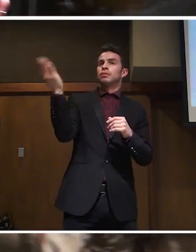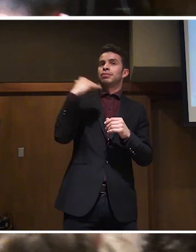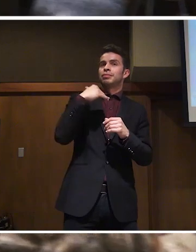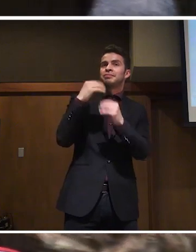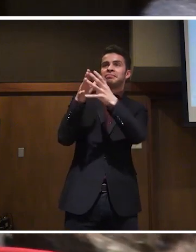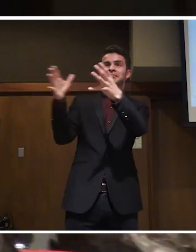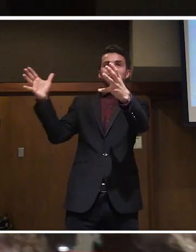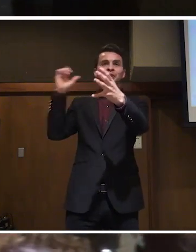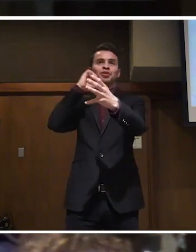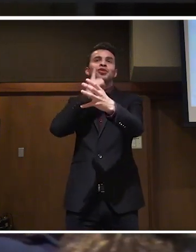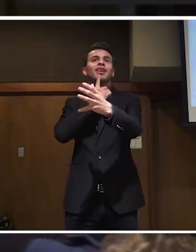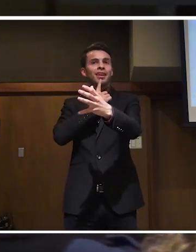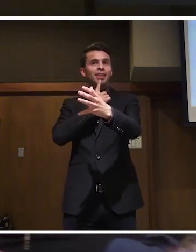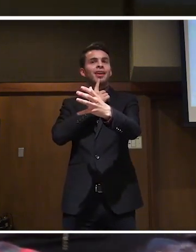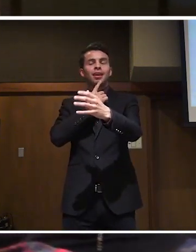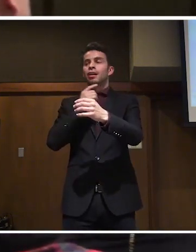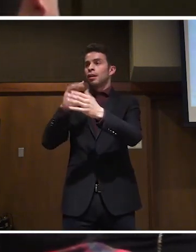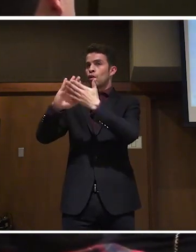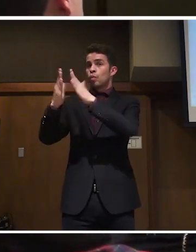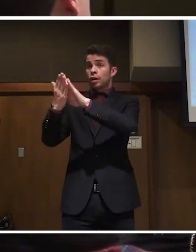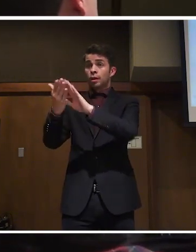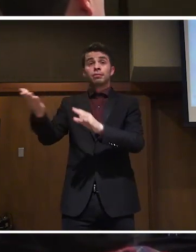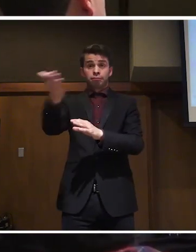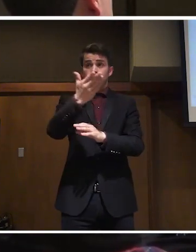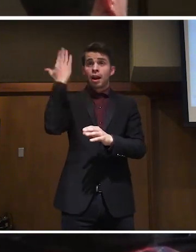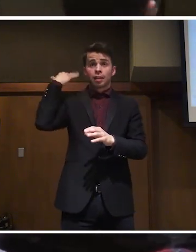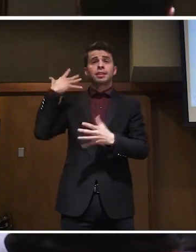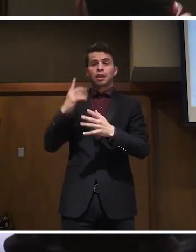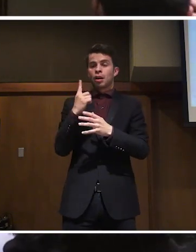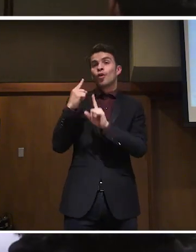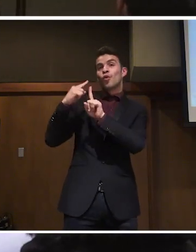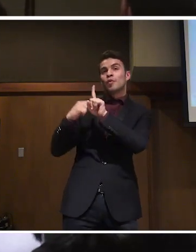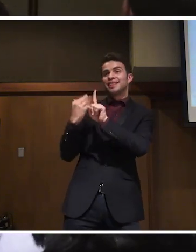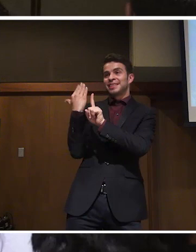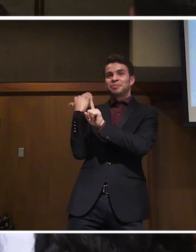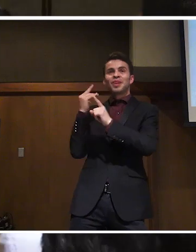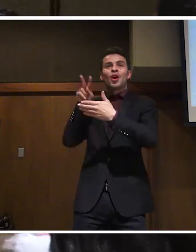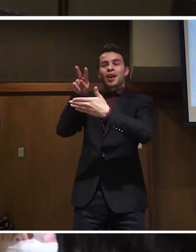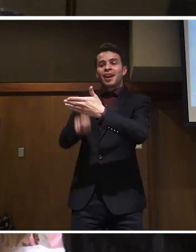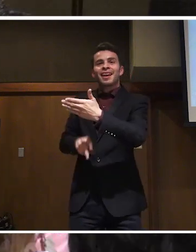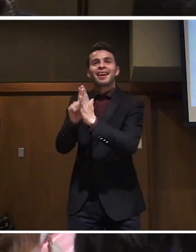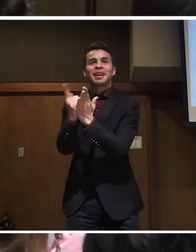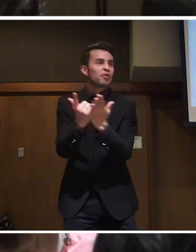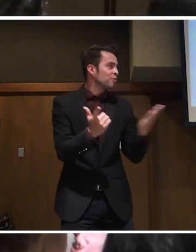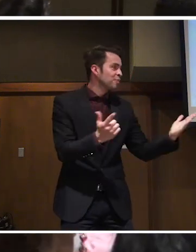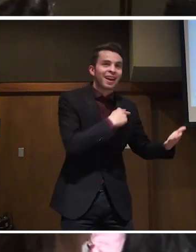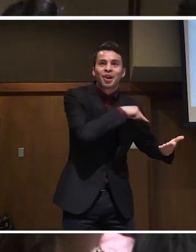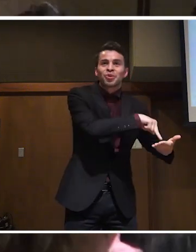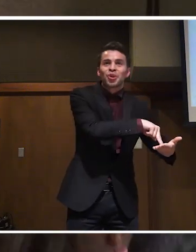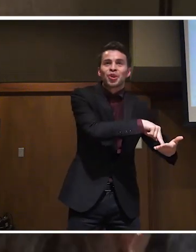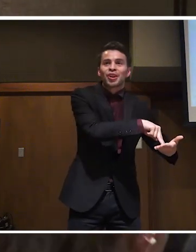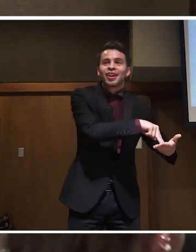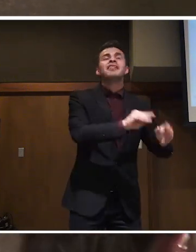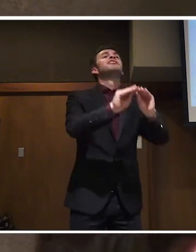los demás asistentes les cuento que ellos han estado leyendo desde hace el mes pasado el libro de Jorge Orlando Melo, y por eso pues se motivaron